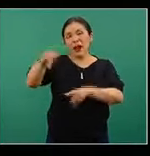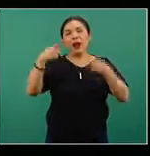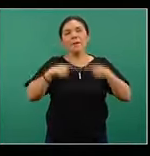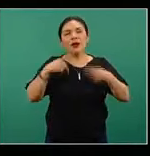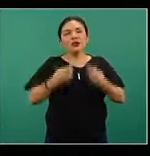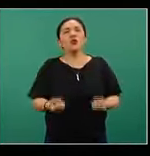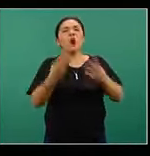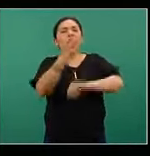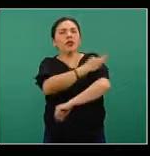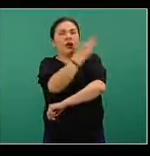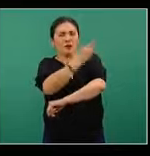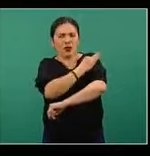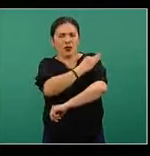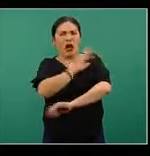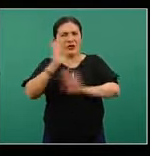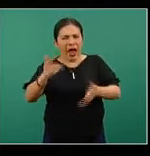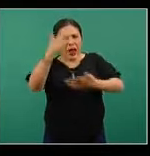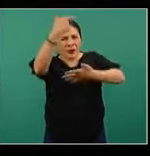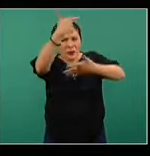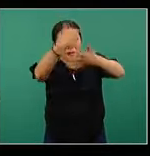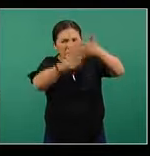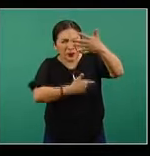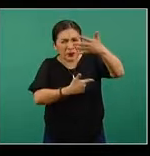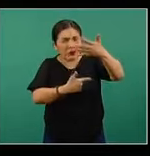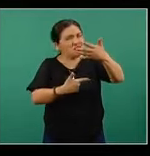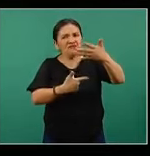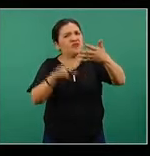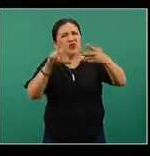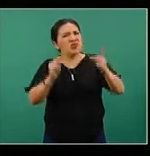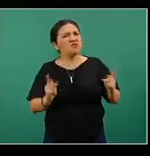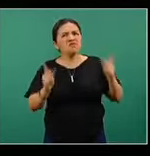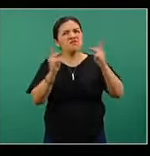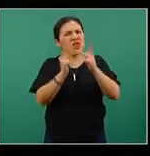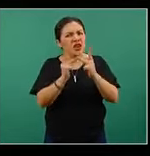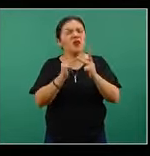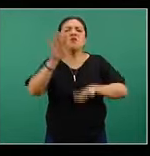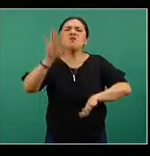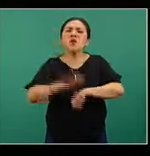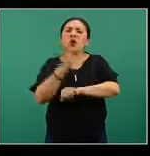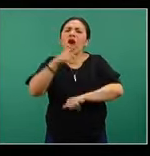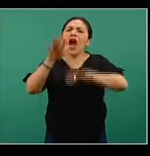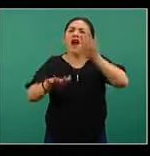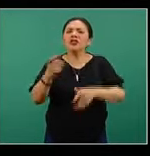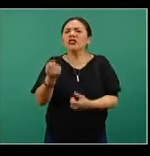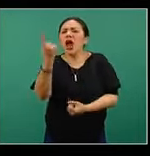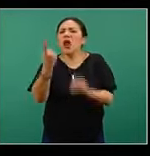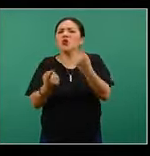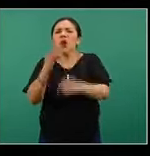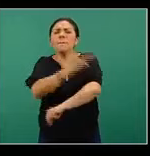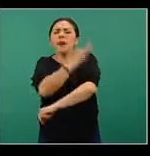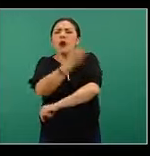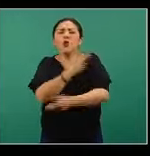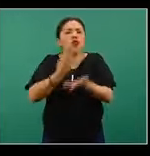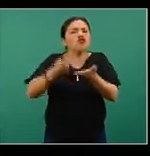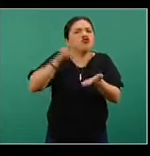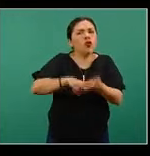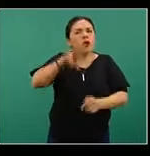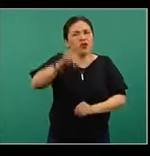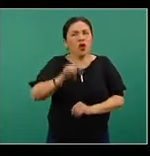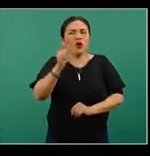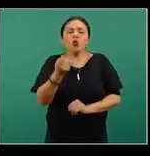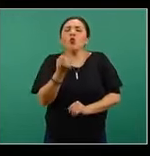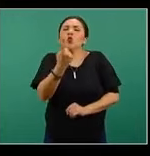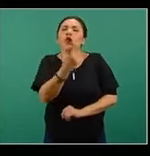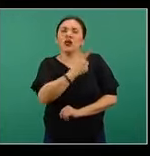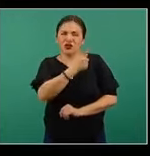cuando la suma no le dan el total de dosis aplicadas tengo entendido que esto es porque a veces hay dosis que no son dobles no que son sencillas y que